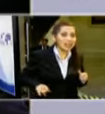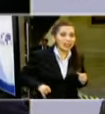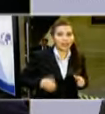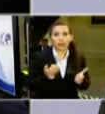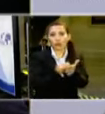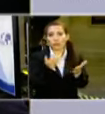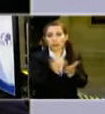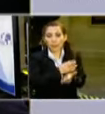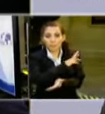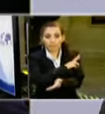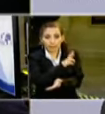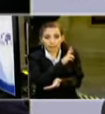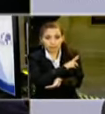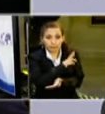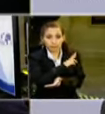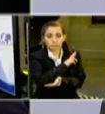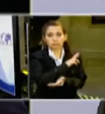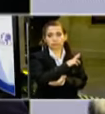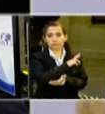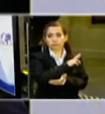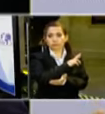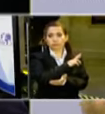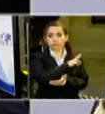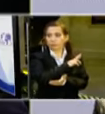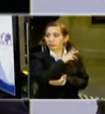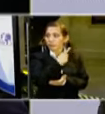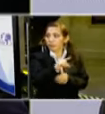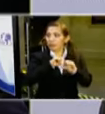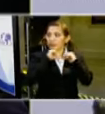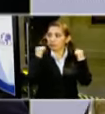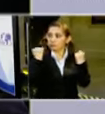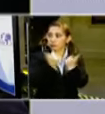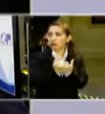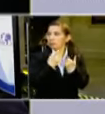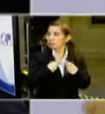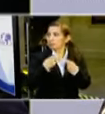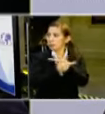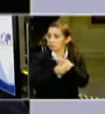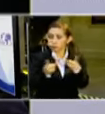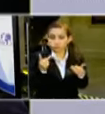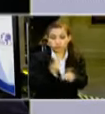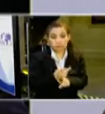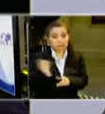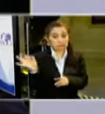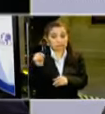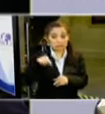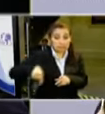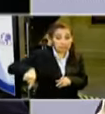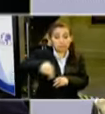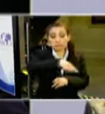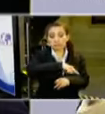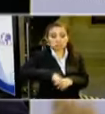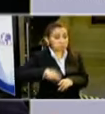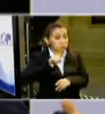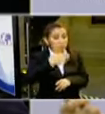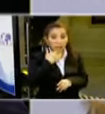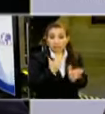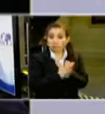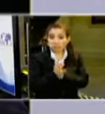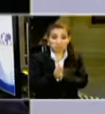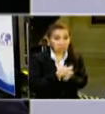económicos privados de asociaciones de productores Si ellos no le ponen las